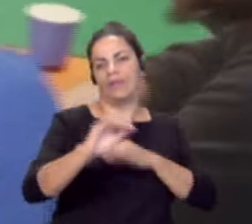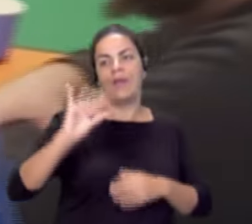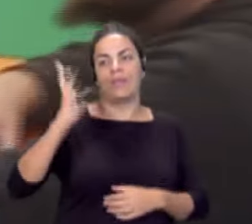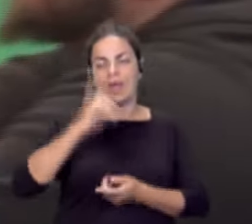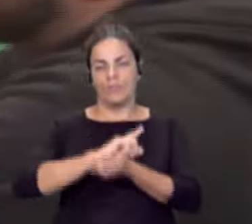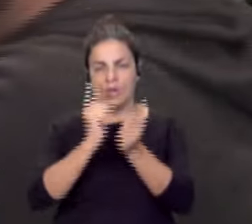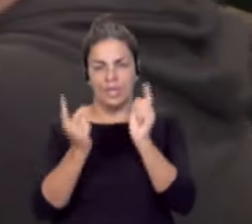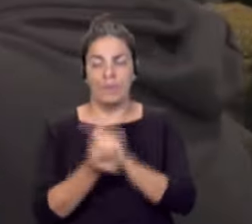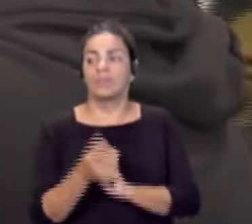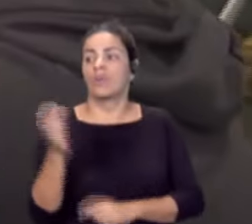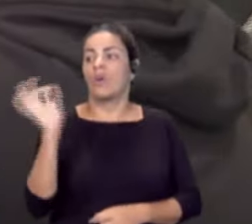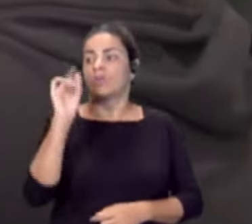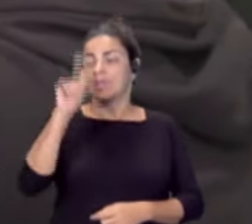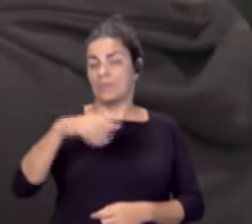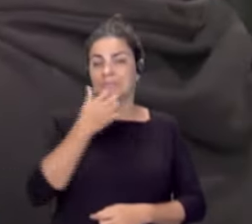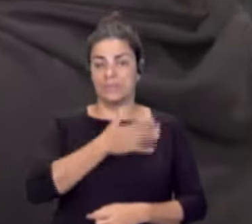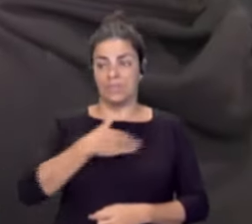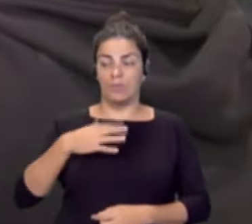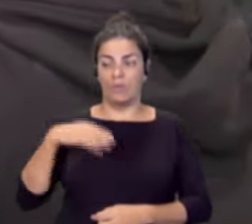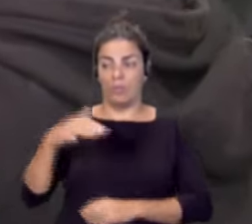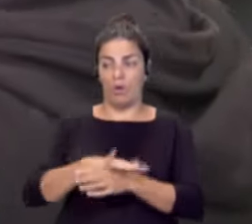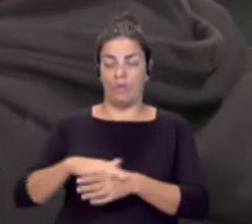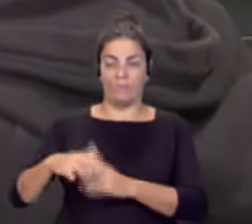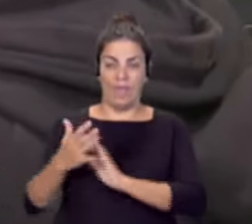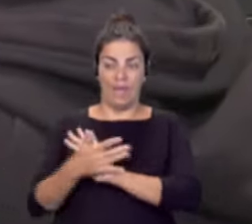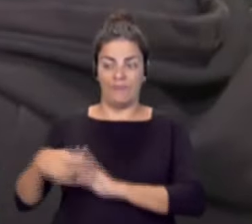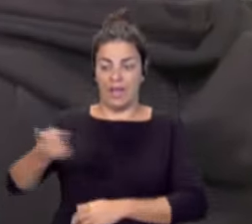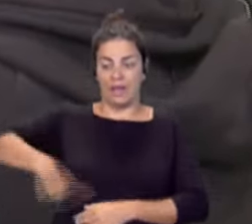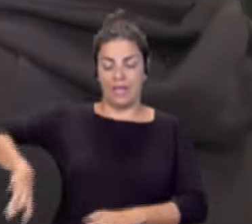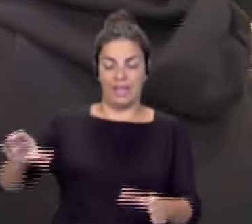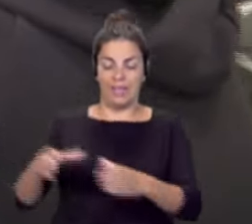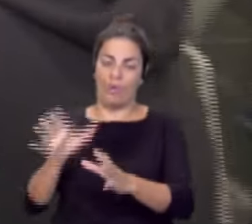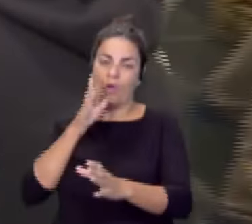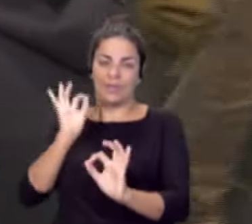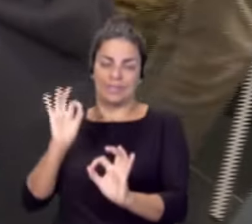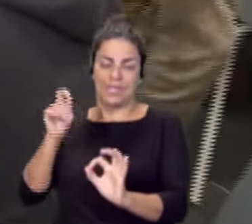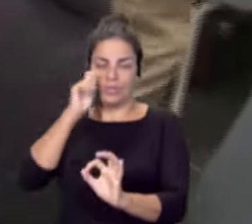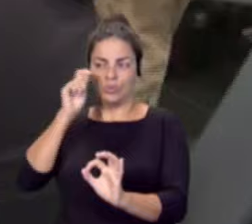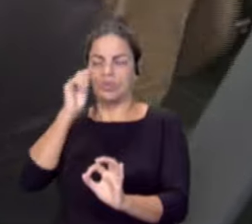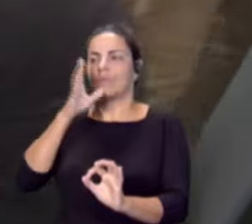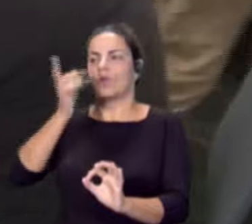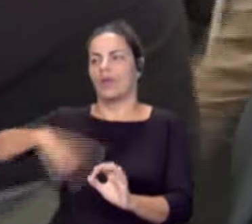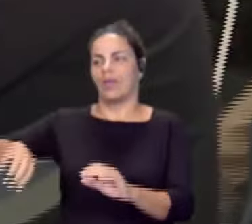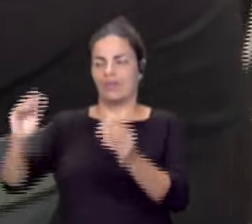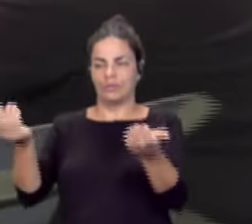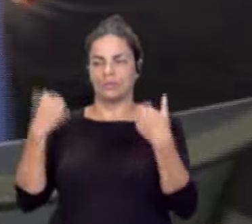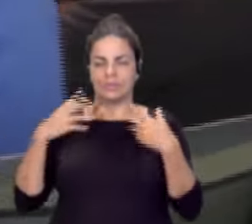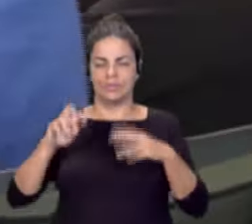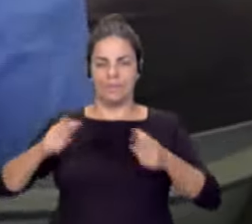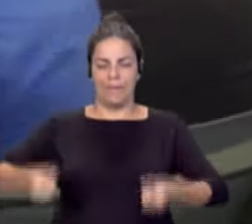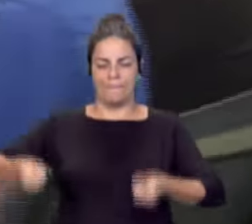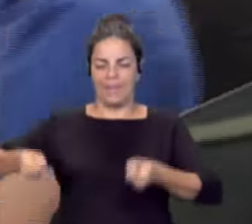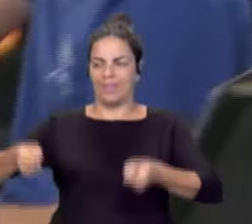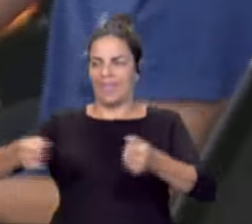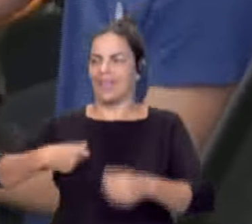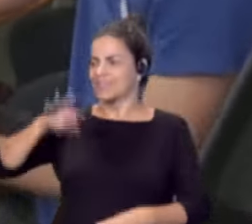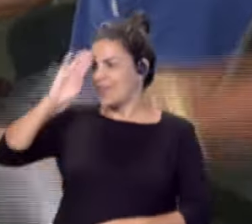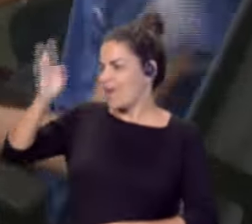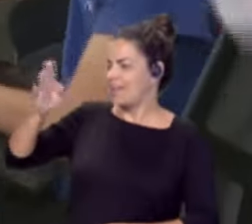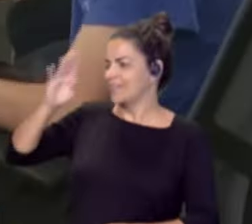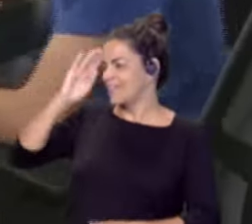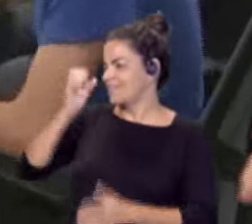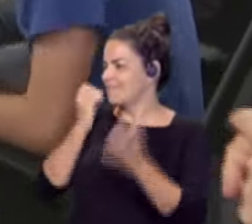quieres podemos hablar aquí con los de turismo, que están haciendo las bandejas. Y hola, chicos. Hola, buenos